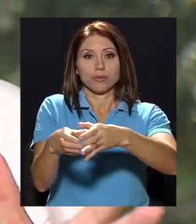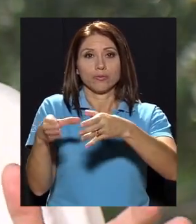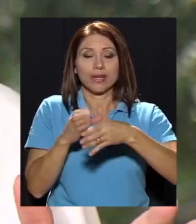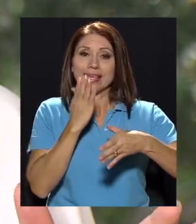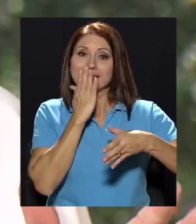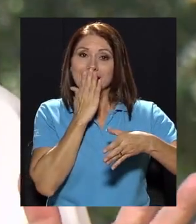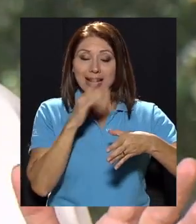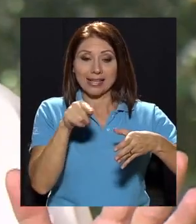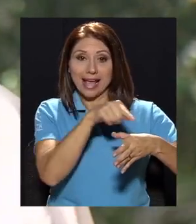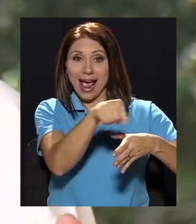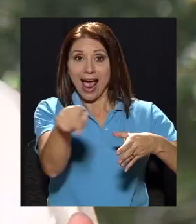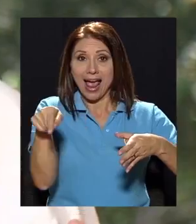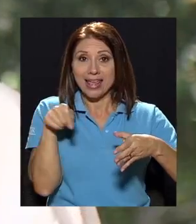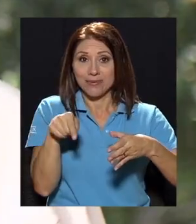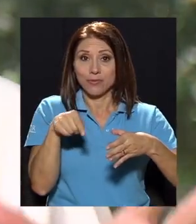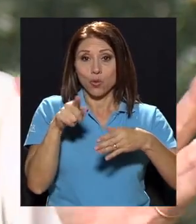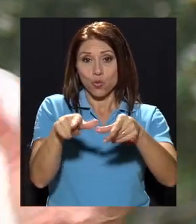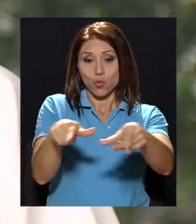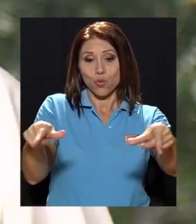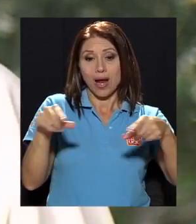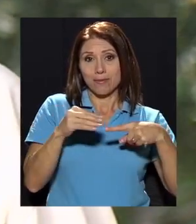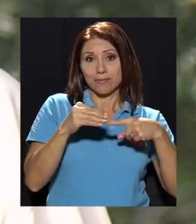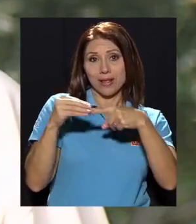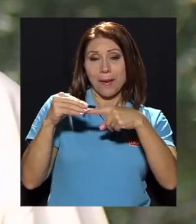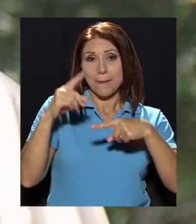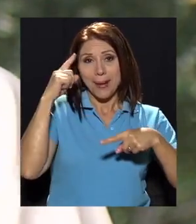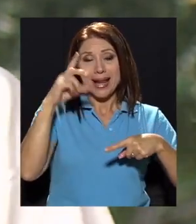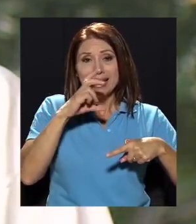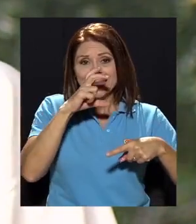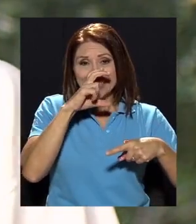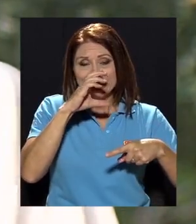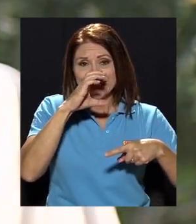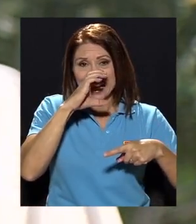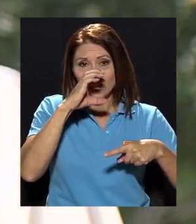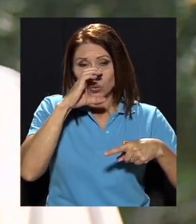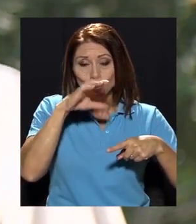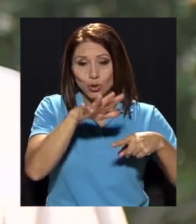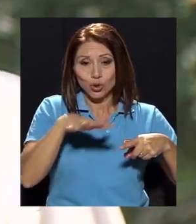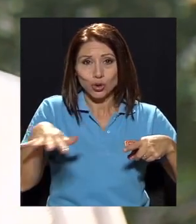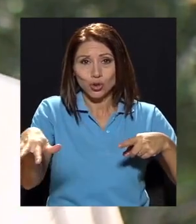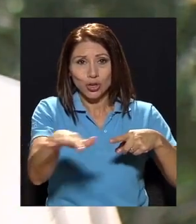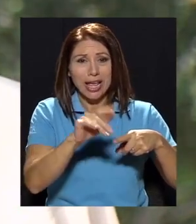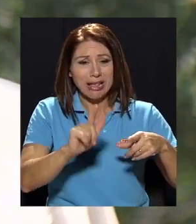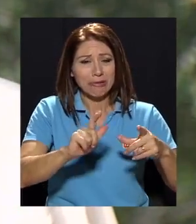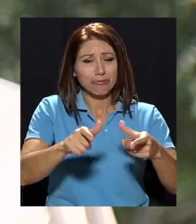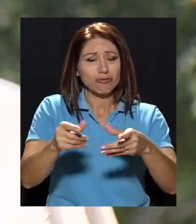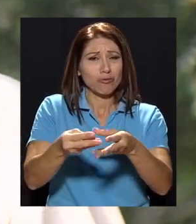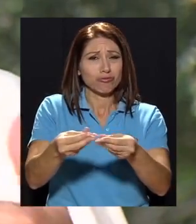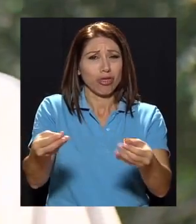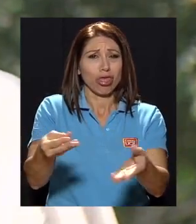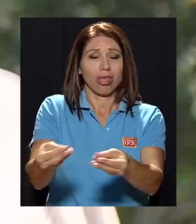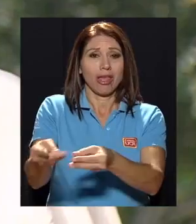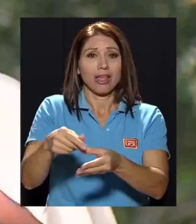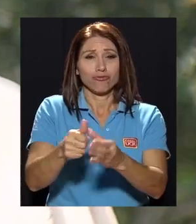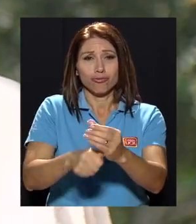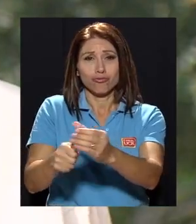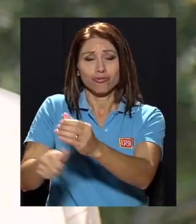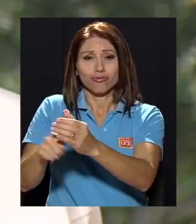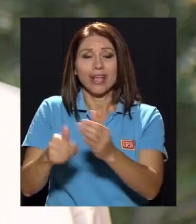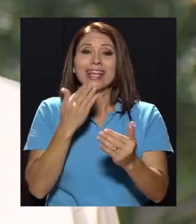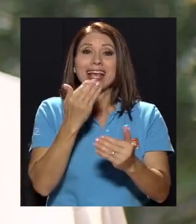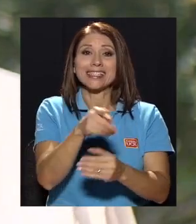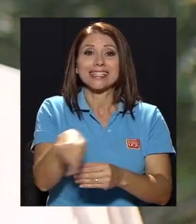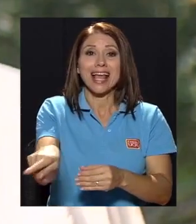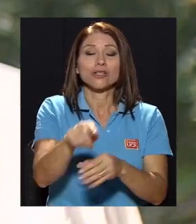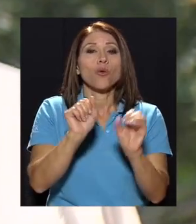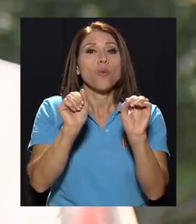la colocación de una porqueriza que produce cerdaza y a los biodigestores, los indígenas pueden cocinar sin utilizar